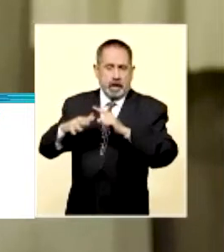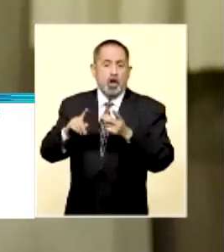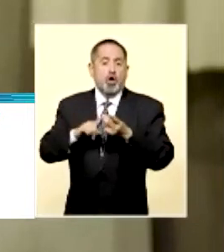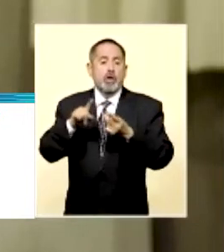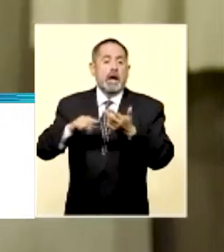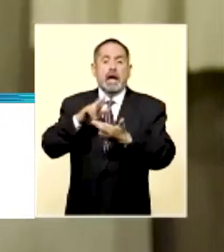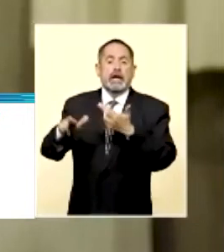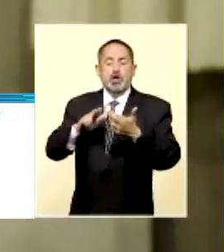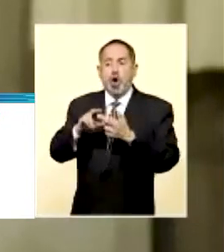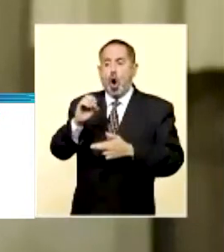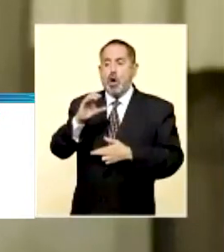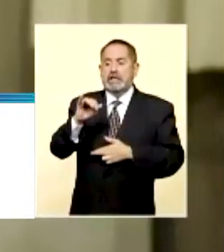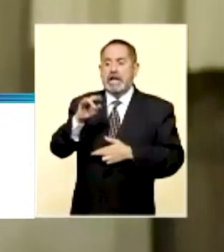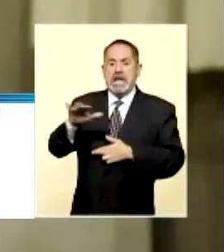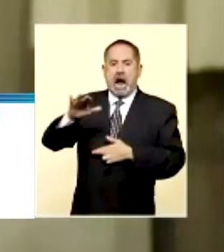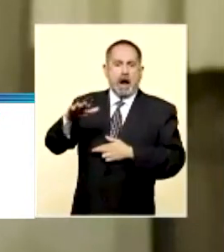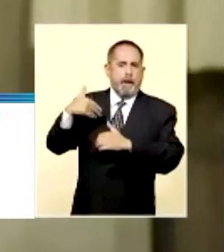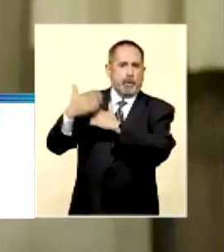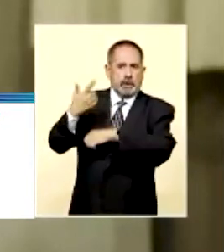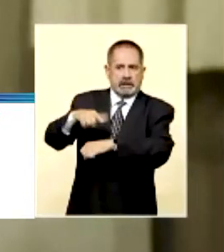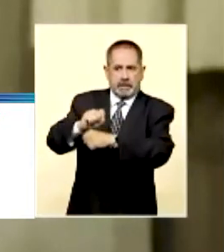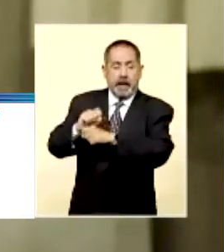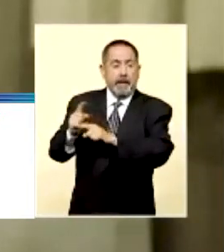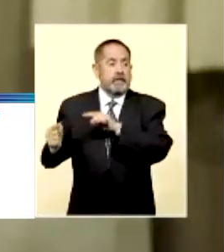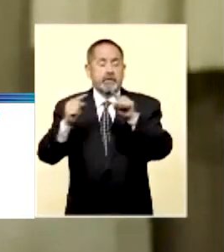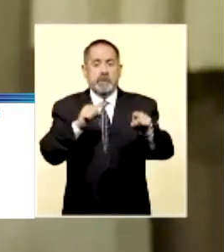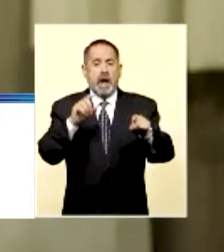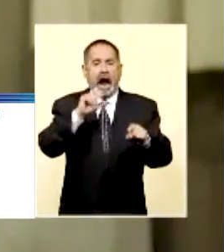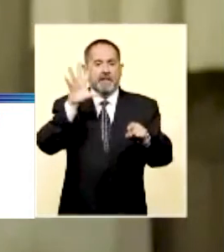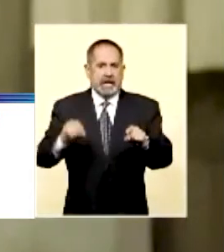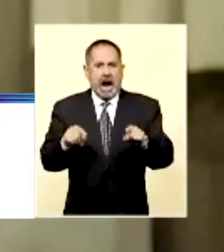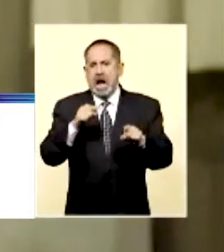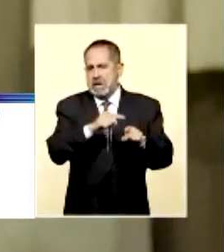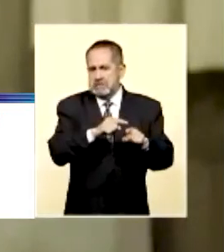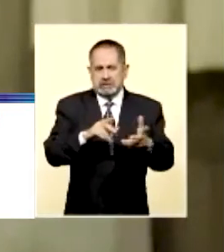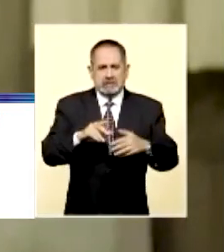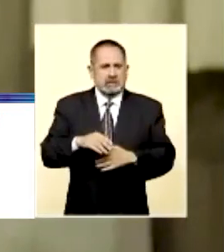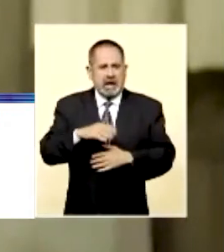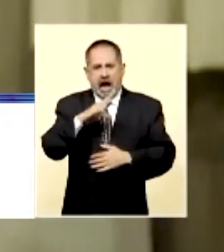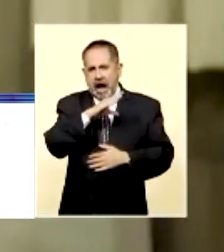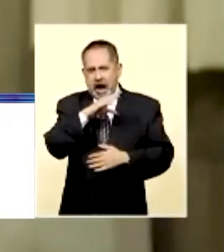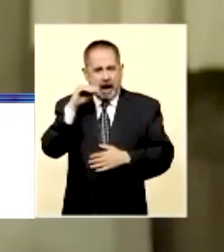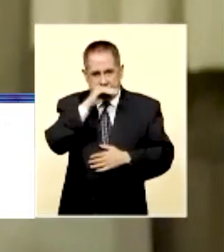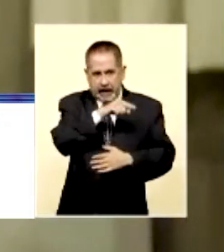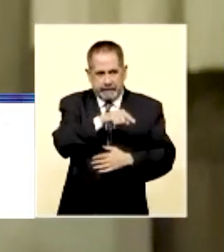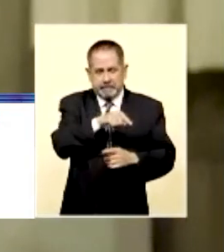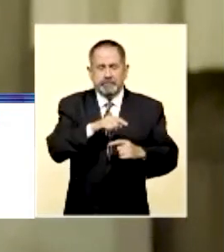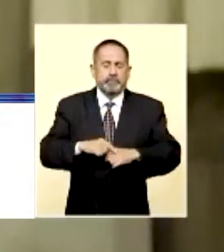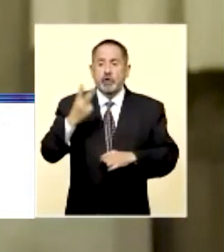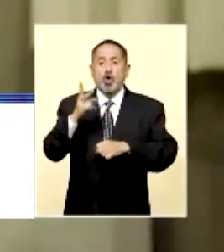las regiones de Oceanía la próxima semana y luego en África. Durante estos últimos dos